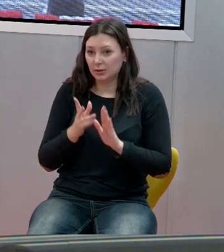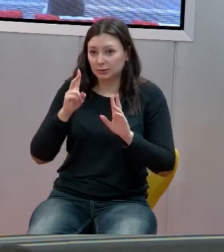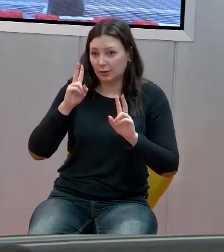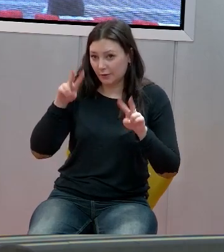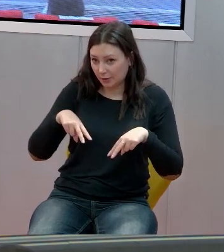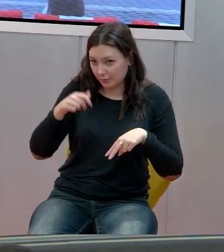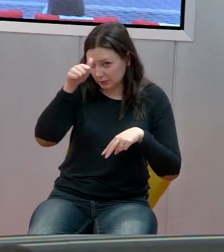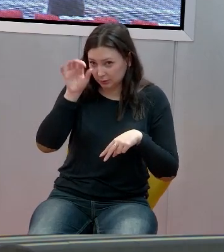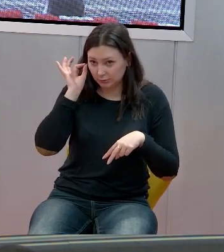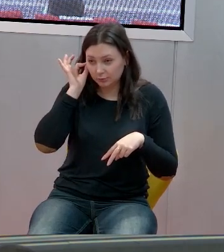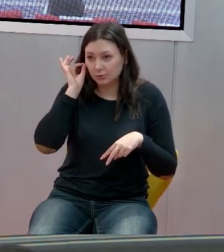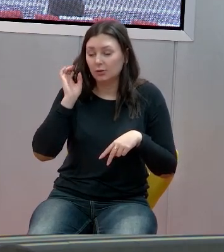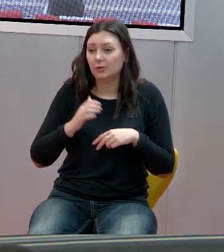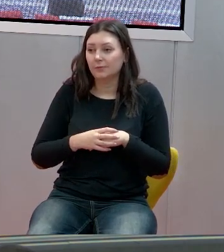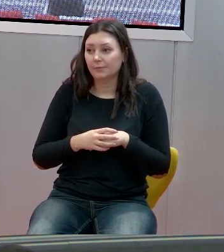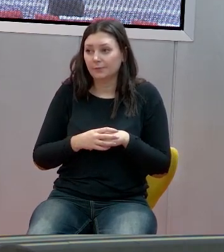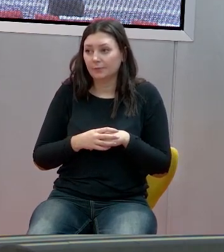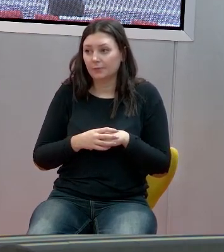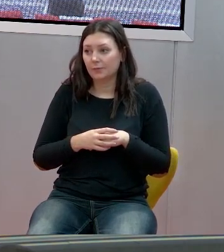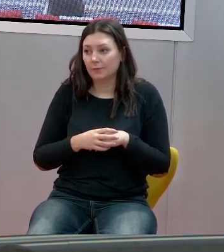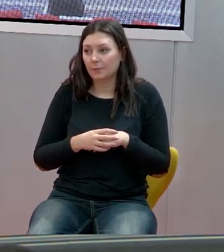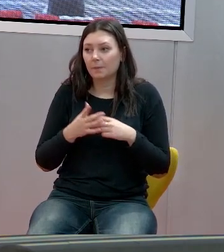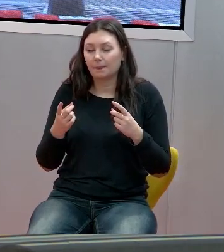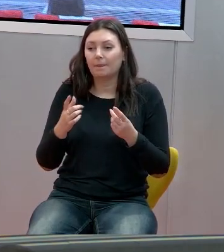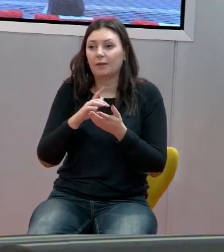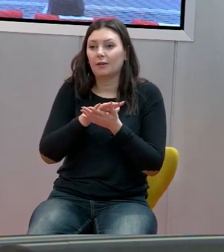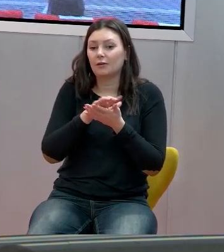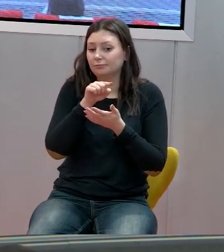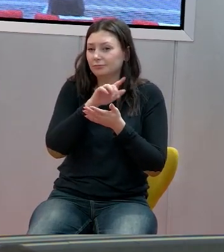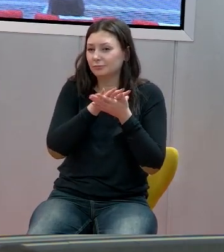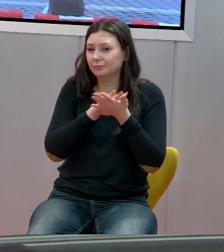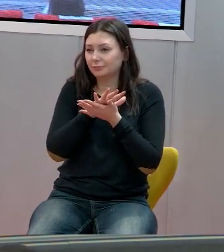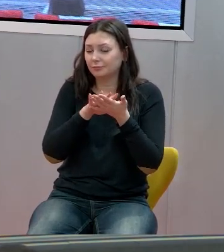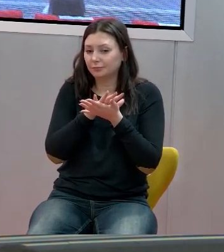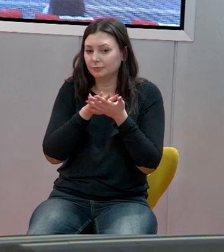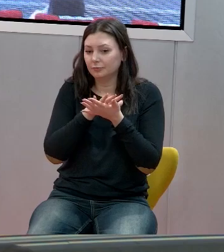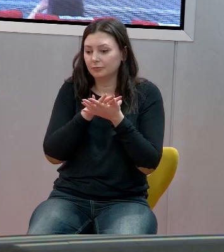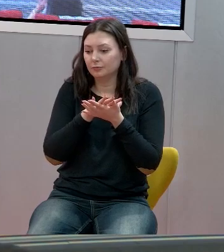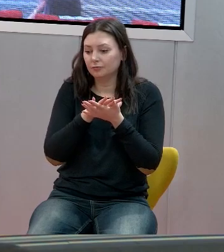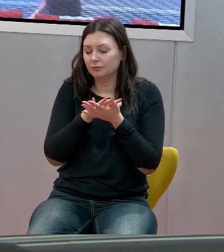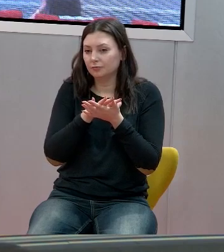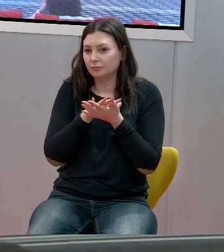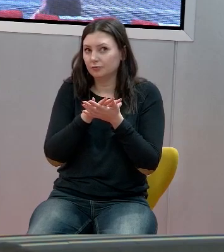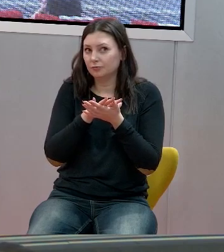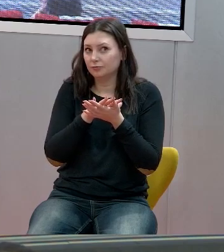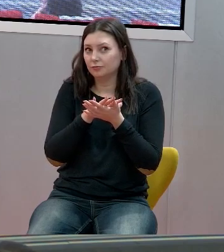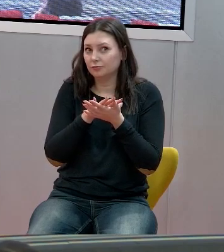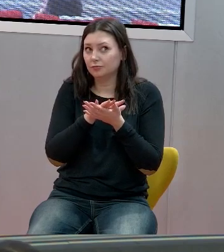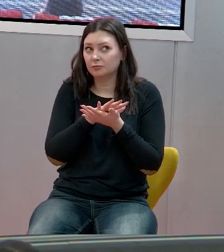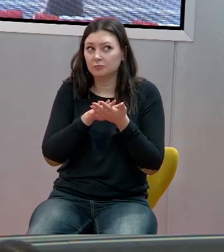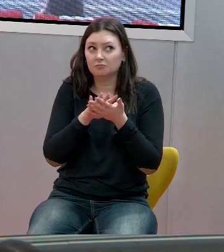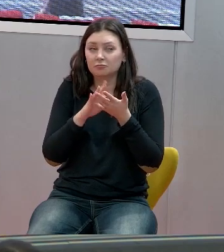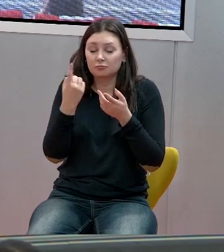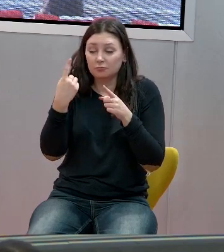afirmativas. Y hablaba de algo que resulta verdaderamente